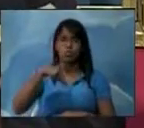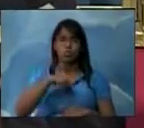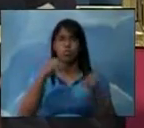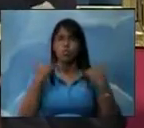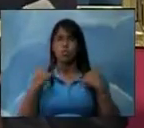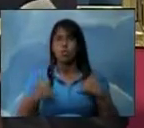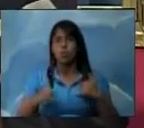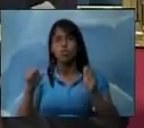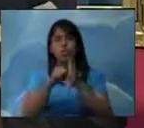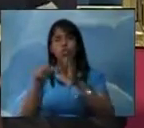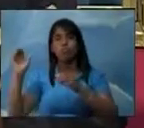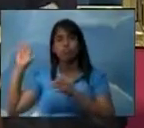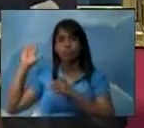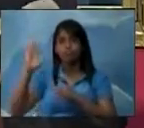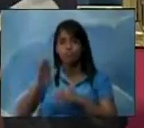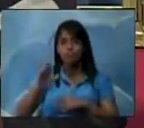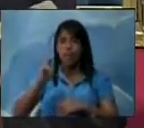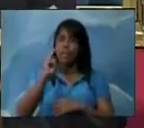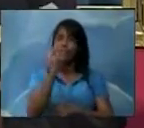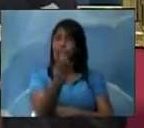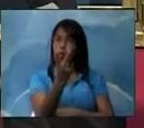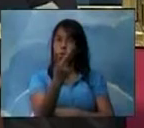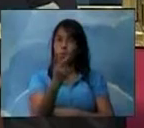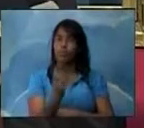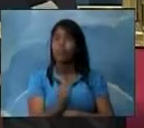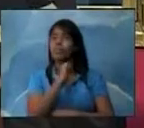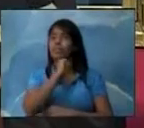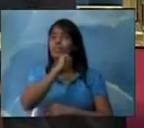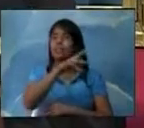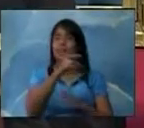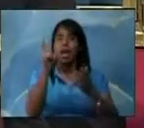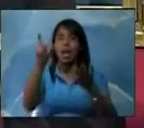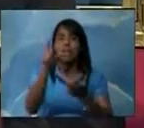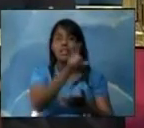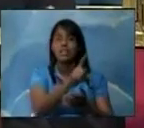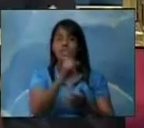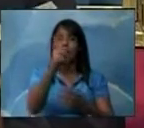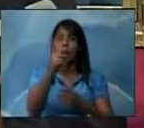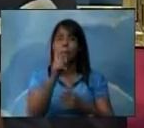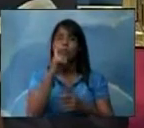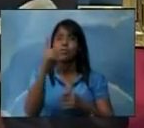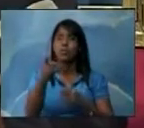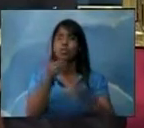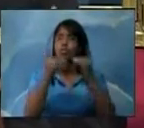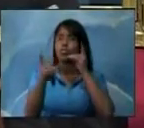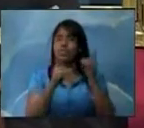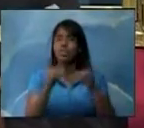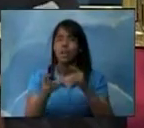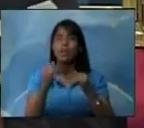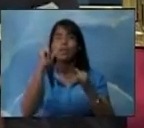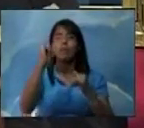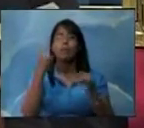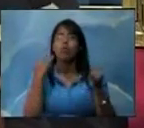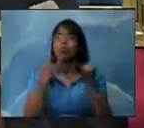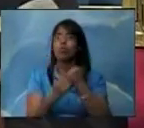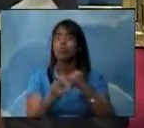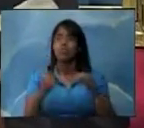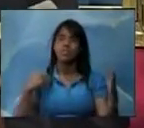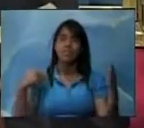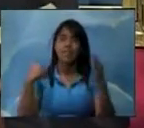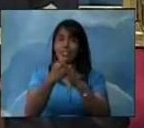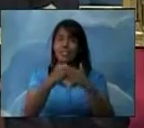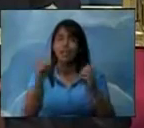dónde procedemos. La segunda, las epístolas doctrinales del apóstol Pablo. Y por último, se cierra